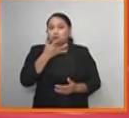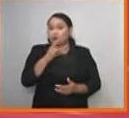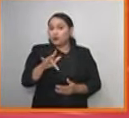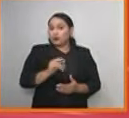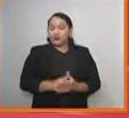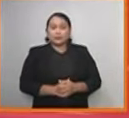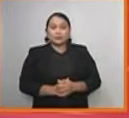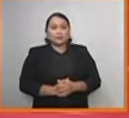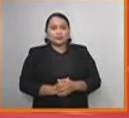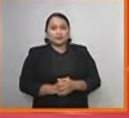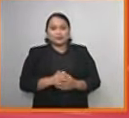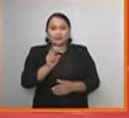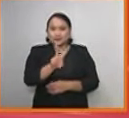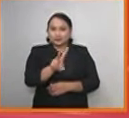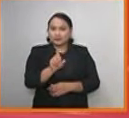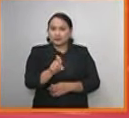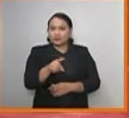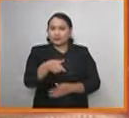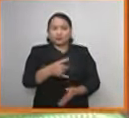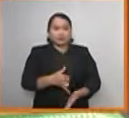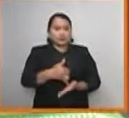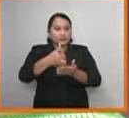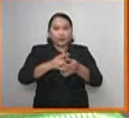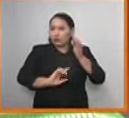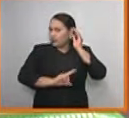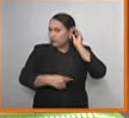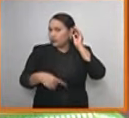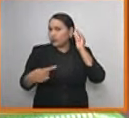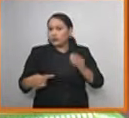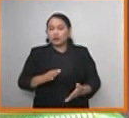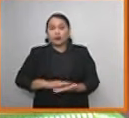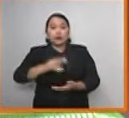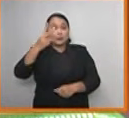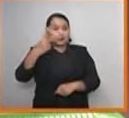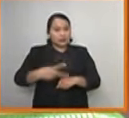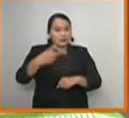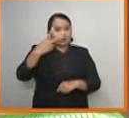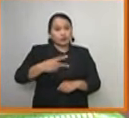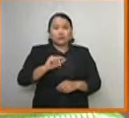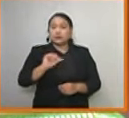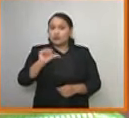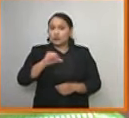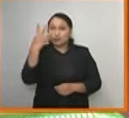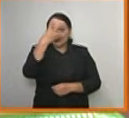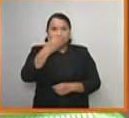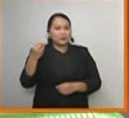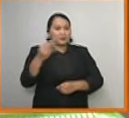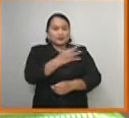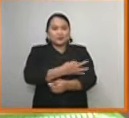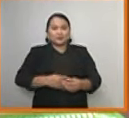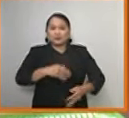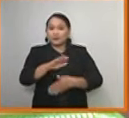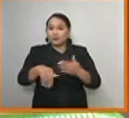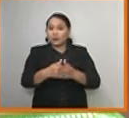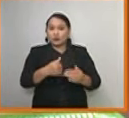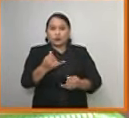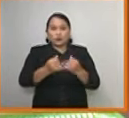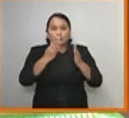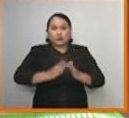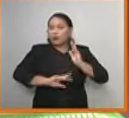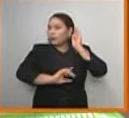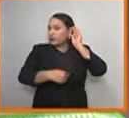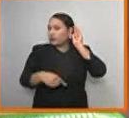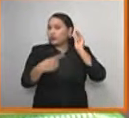mucha suerte porque esta es 12X. Tu premio en la diaria es multiplicado por 2 esta linda tarde. Y para todos nuestros jugadores de más 1,